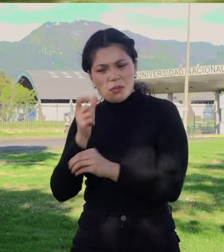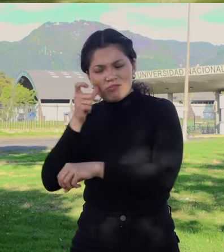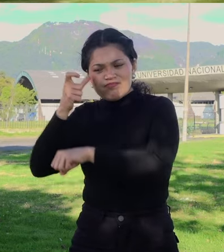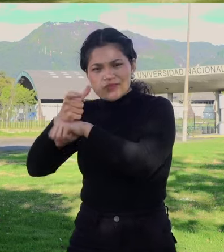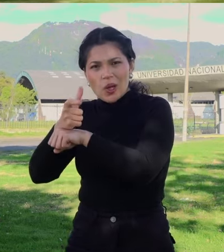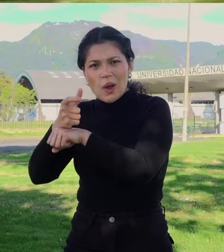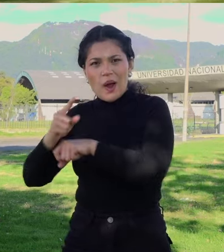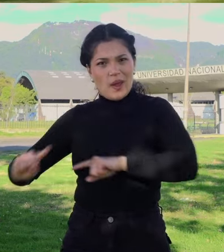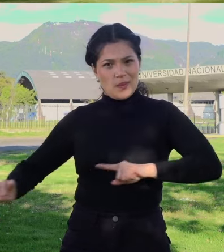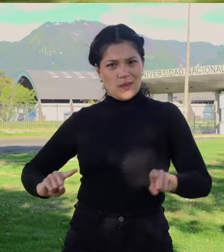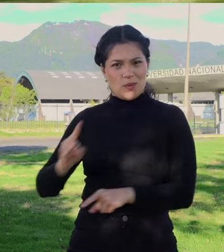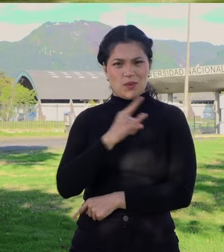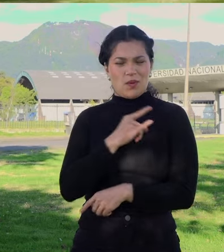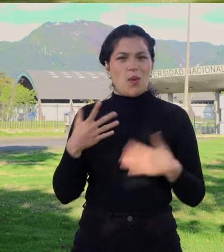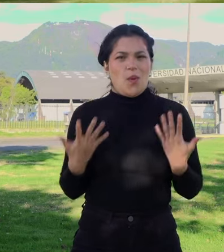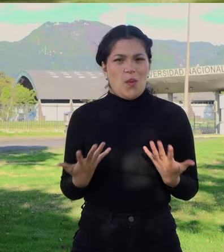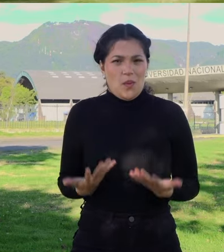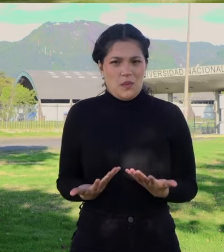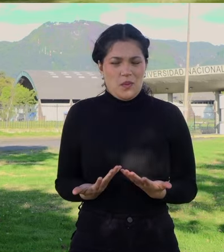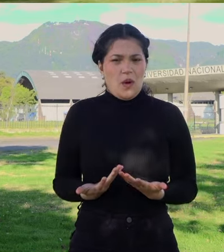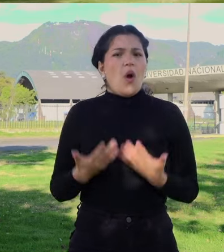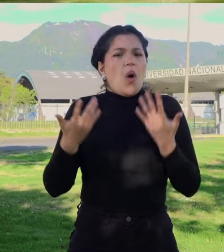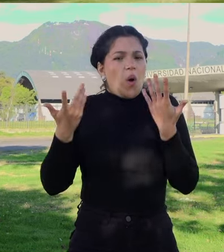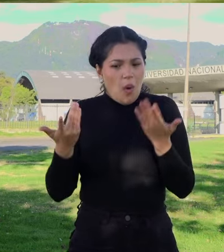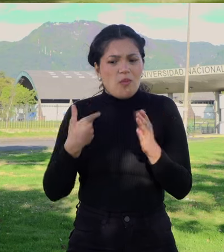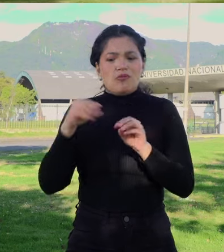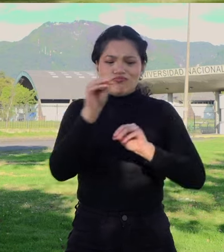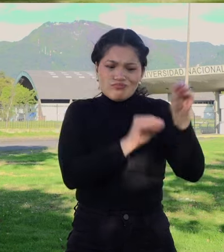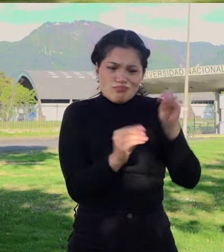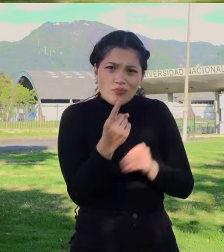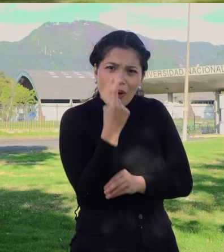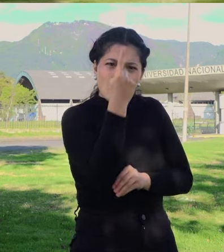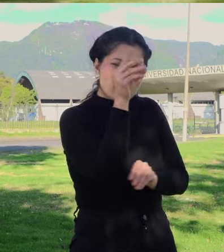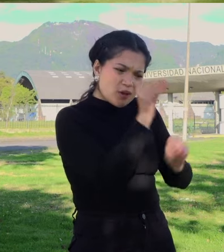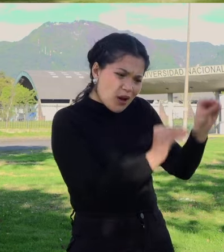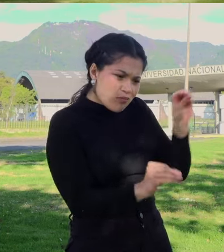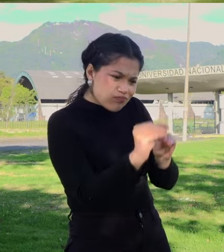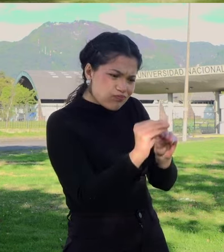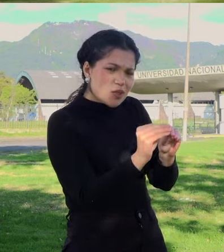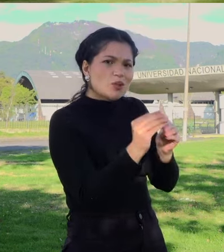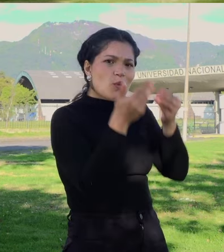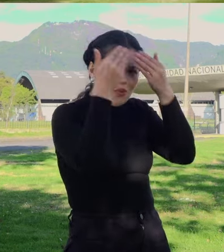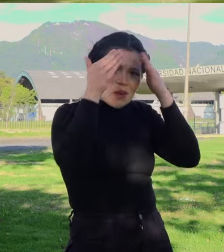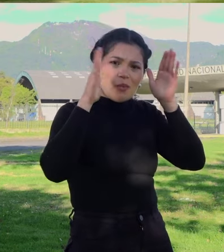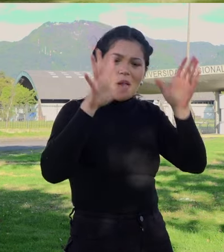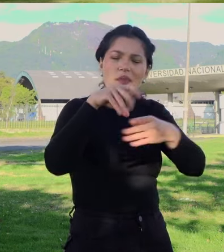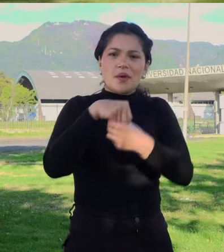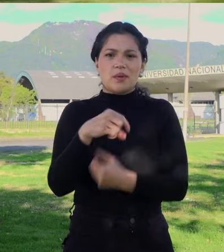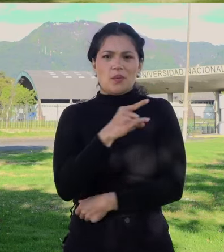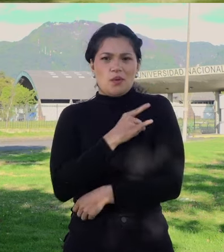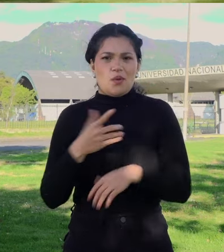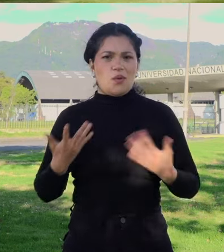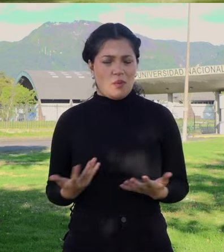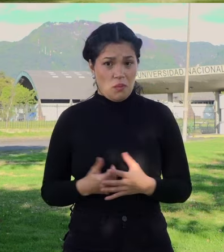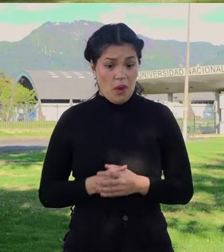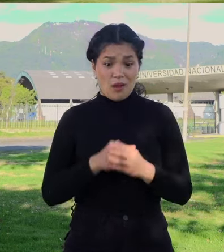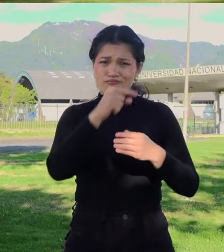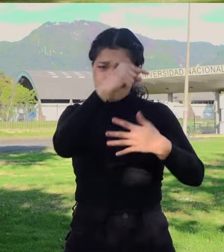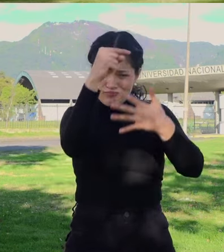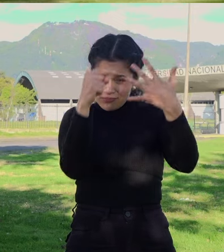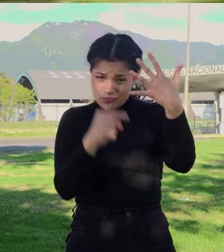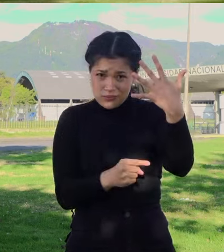administración universitaria? ¿Cómo se va a desarrollar la política y la política democrática en la universidad? Todos